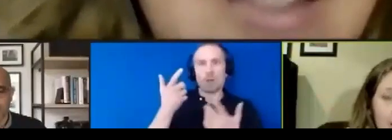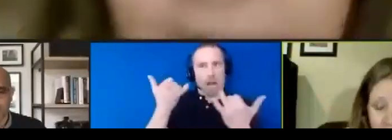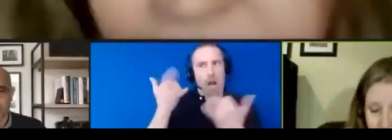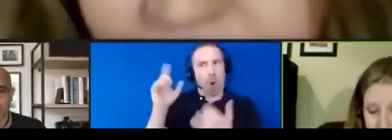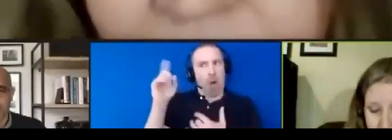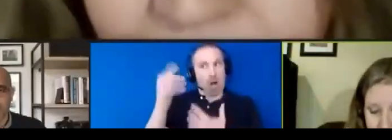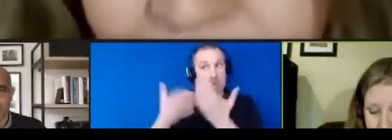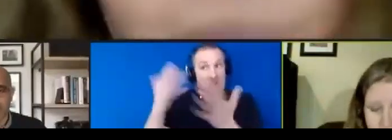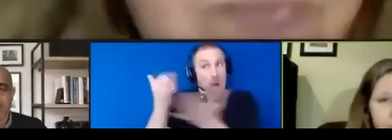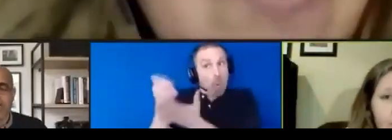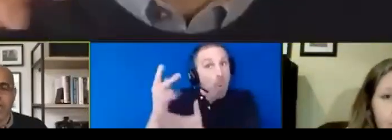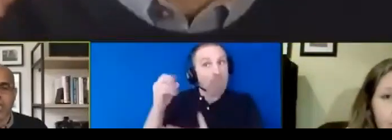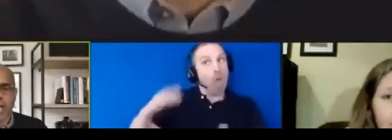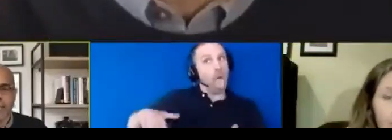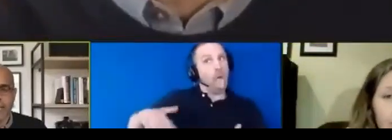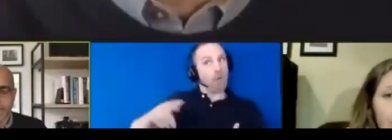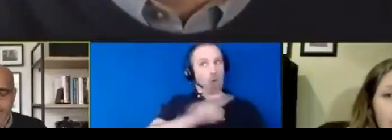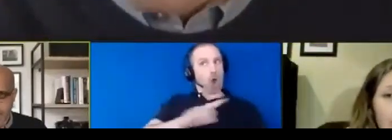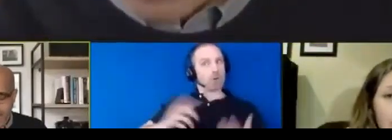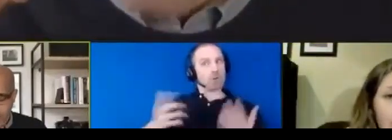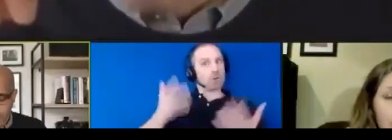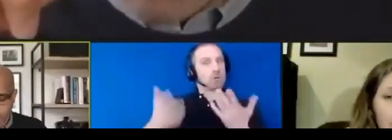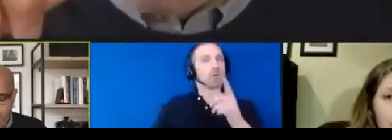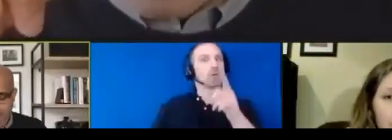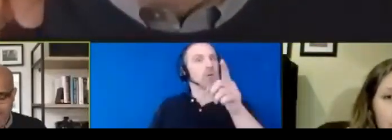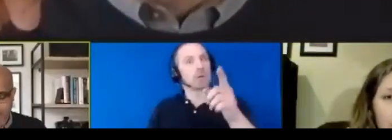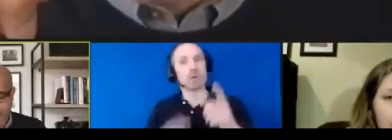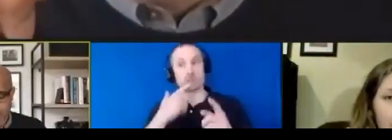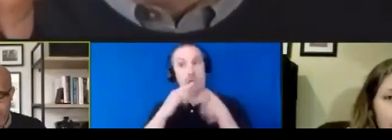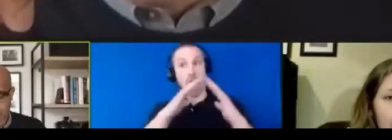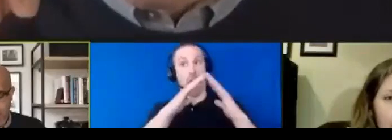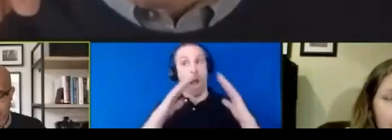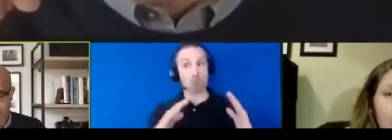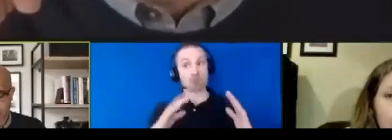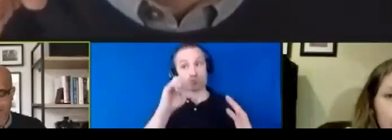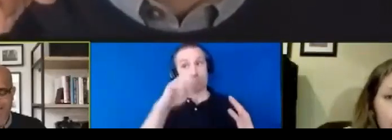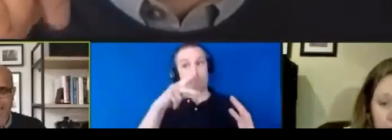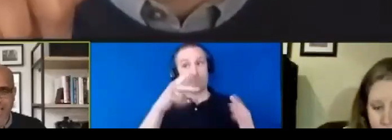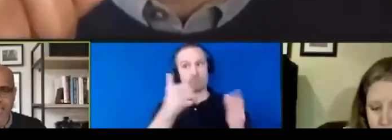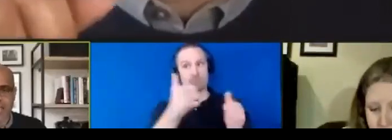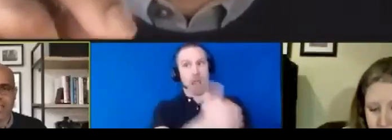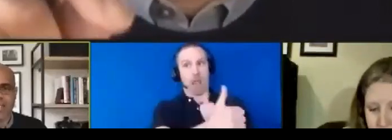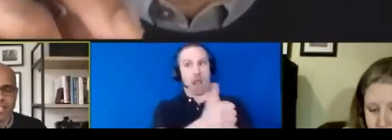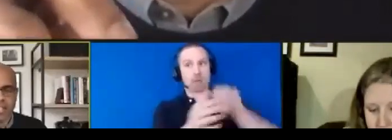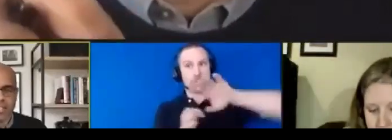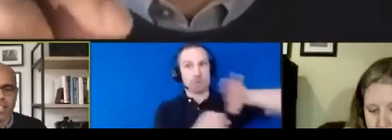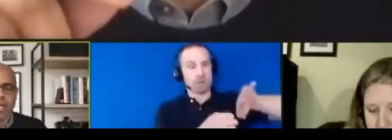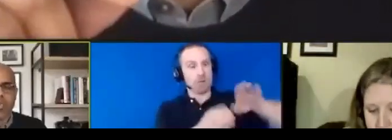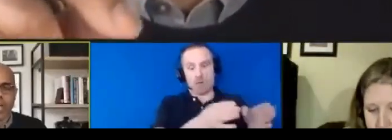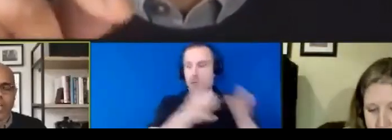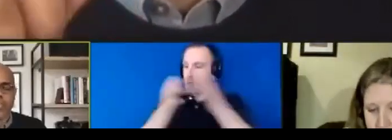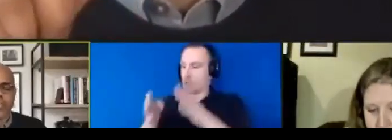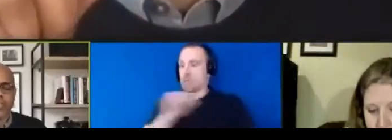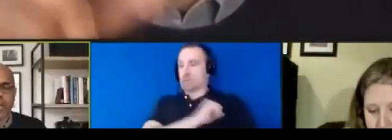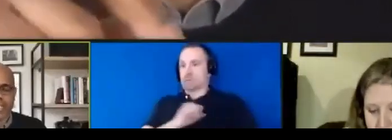así que lo puedes repetir otra vez acerca del estímulo de los dólares de estímulo